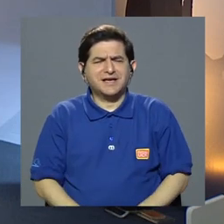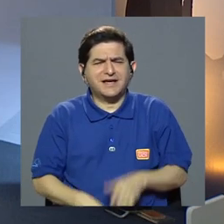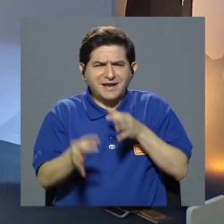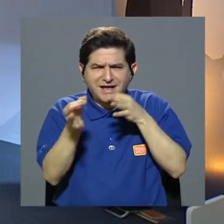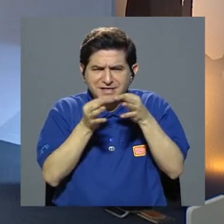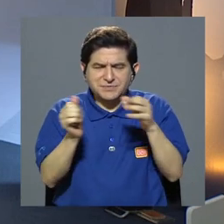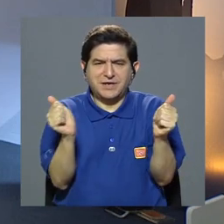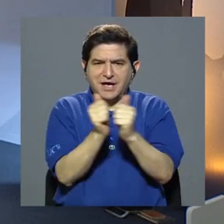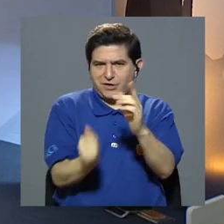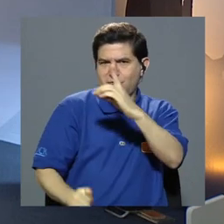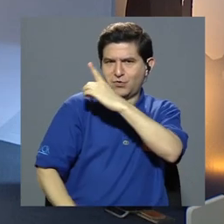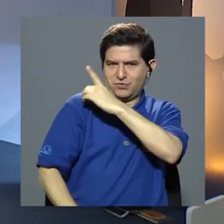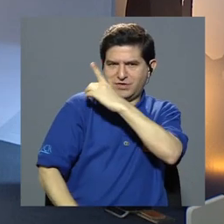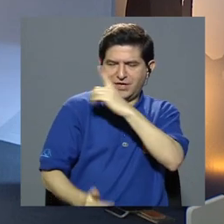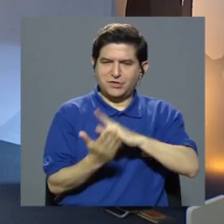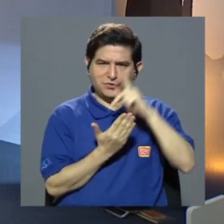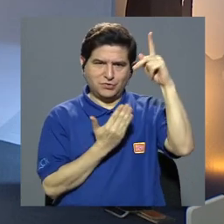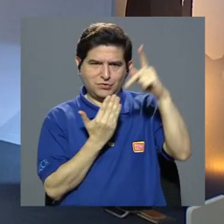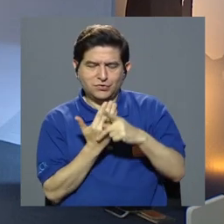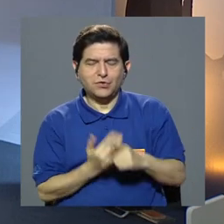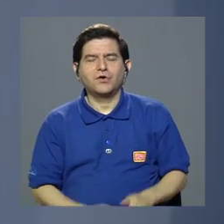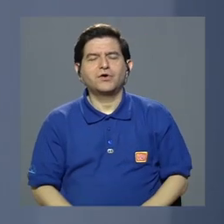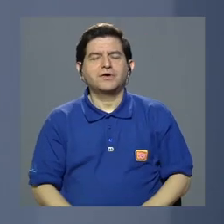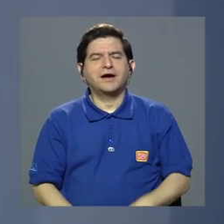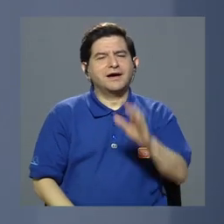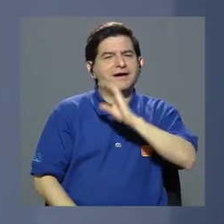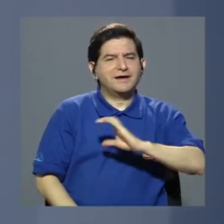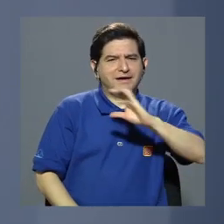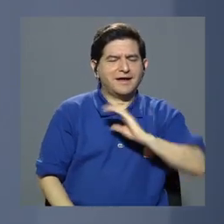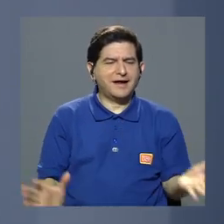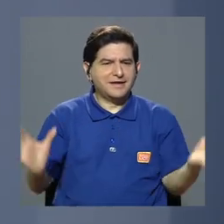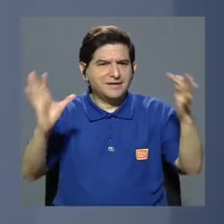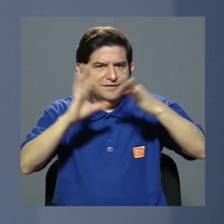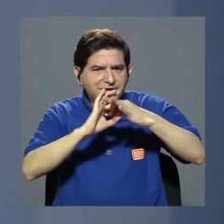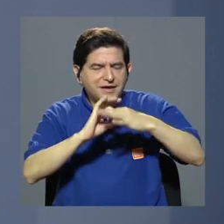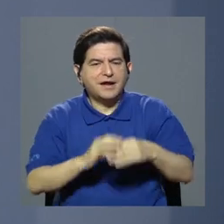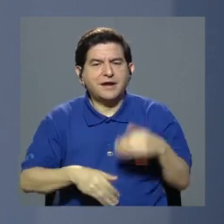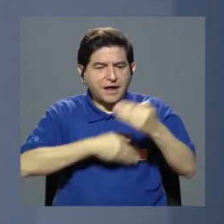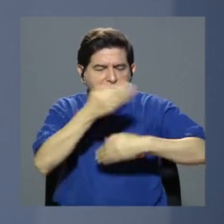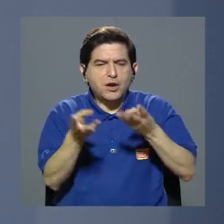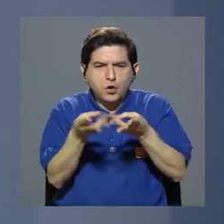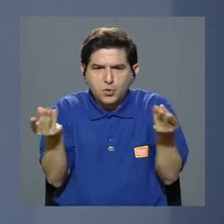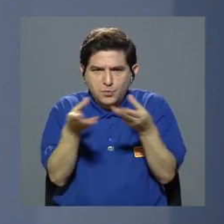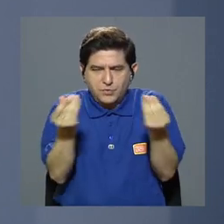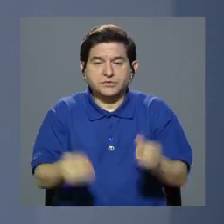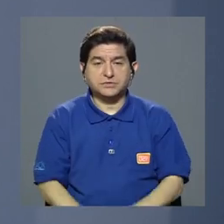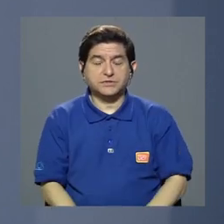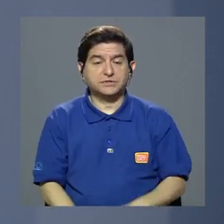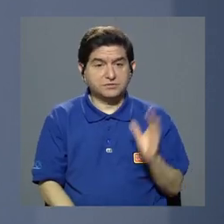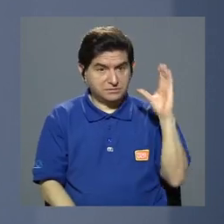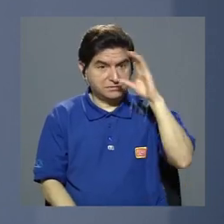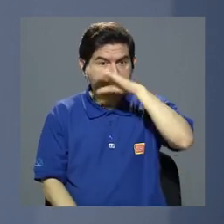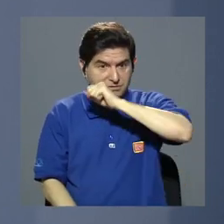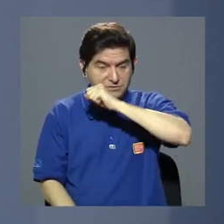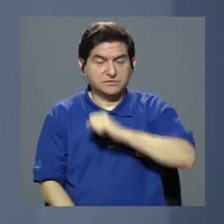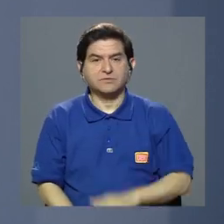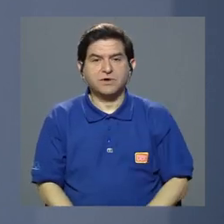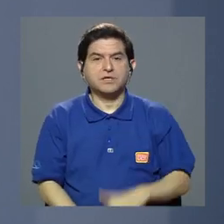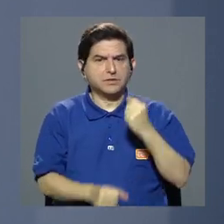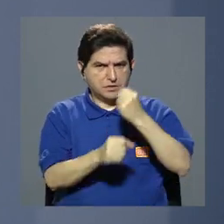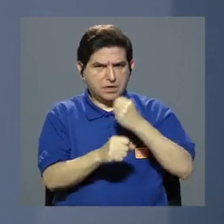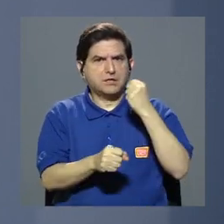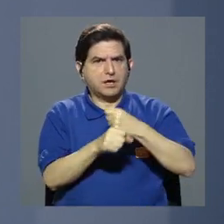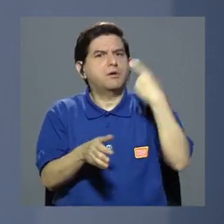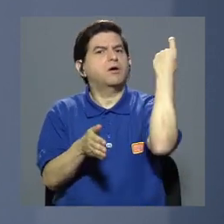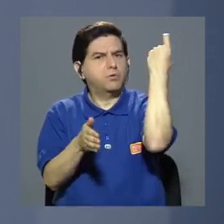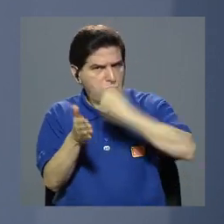gustaría que ampliaremos con la directora del programa sobre los aspectos relacionados con la producción porque se ve que